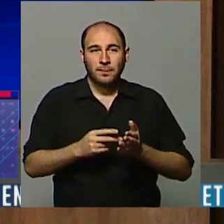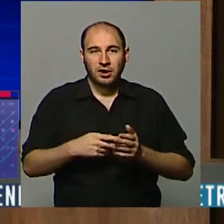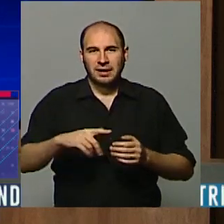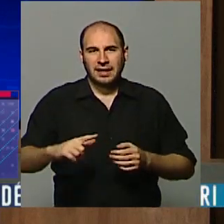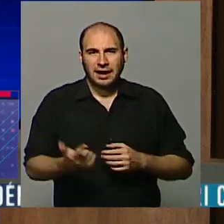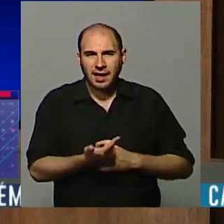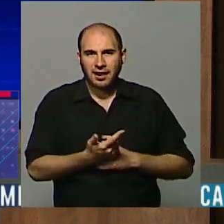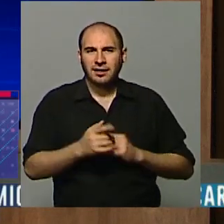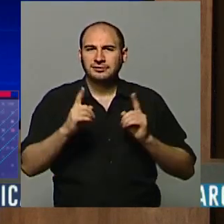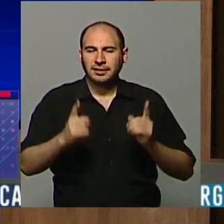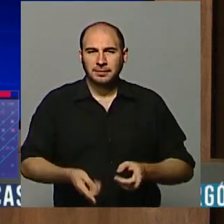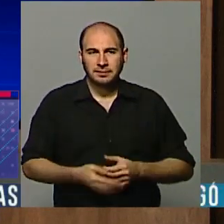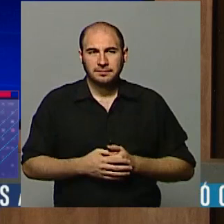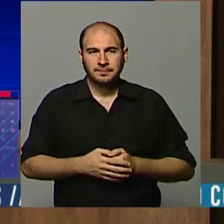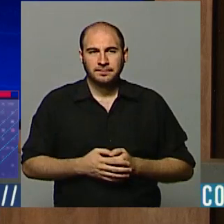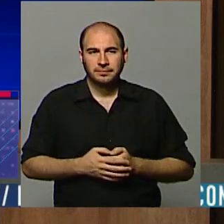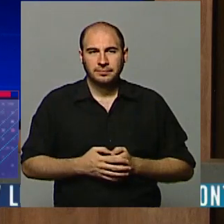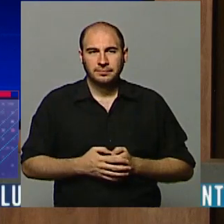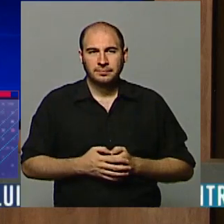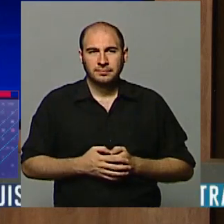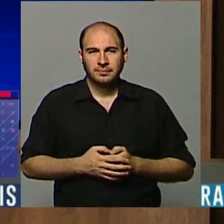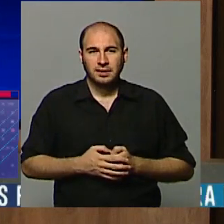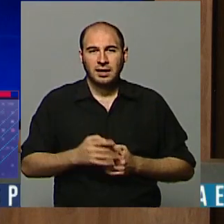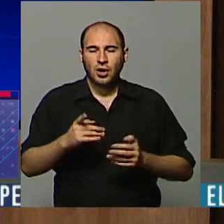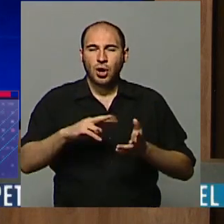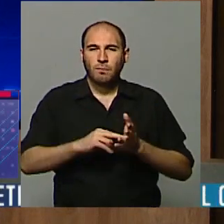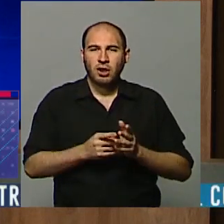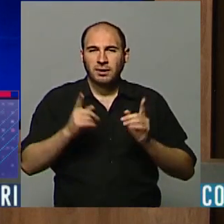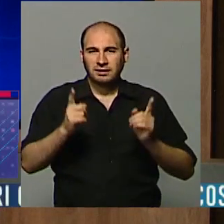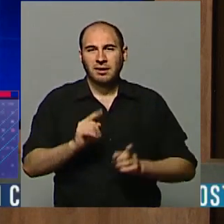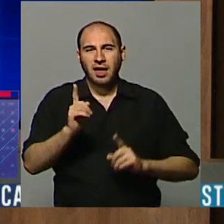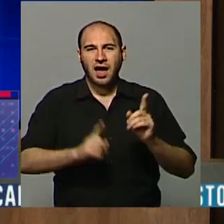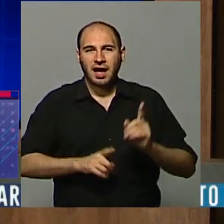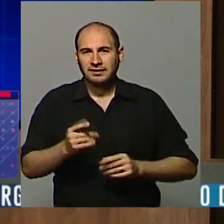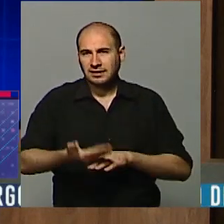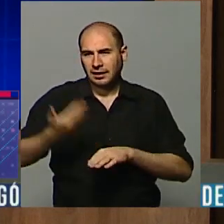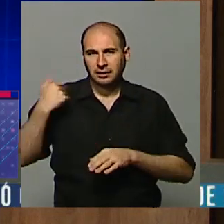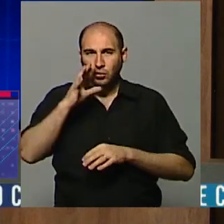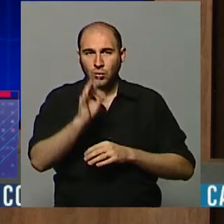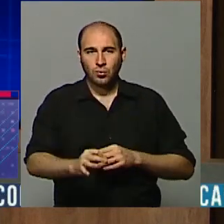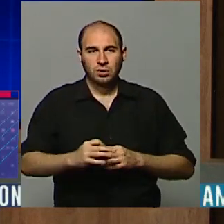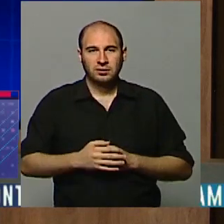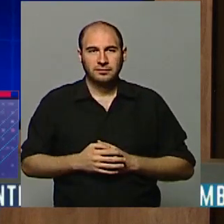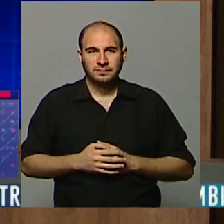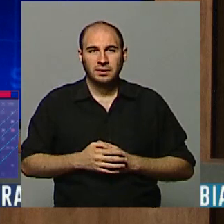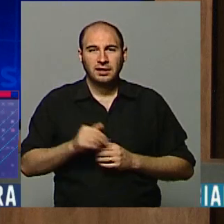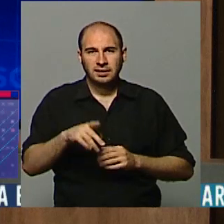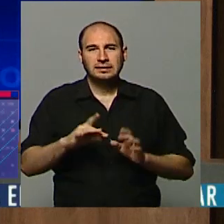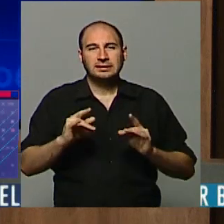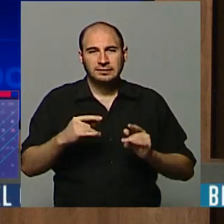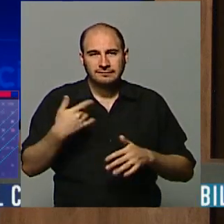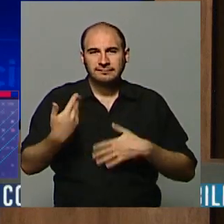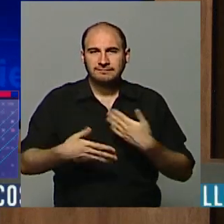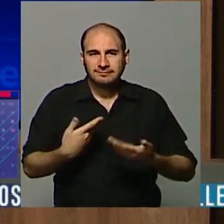irregulares y además hacen a situaciones que por ahí no tienen precedentes. Por eso es muy difícil